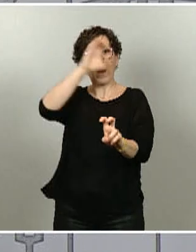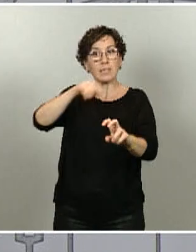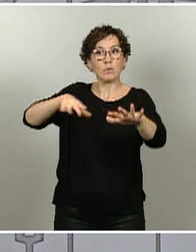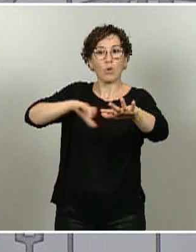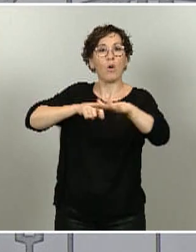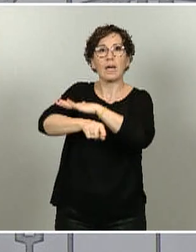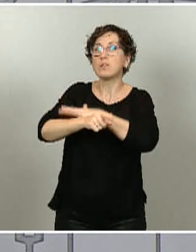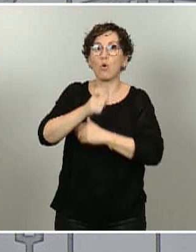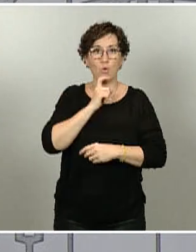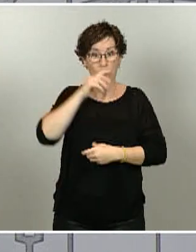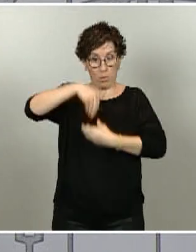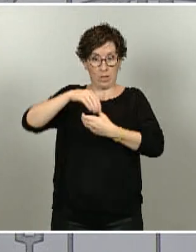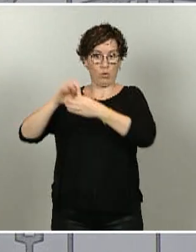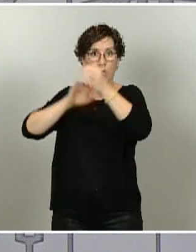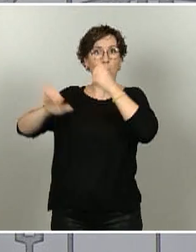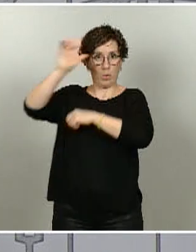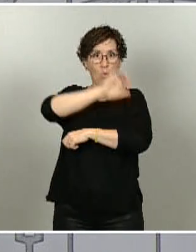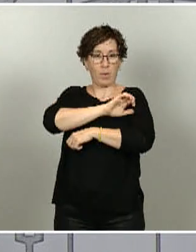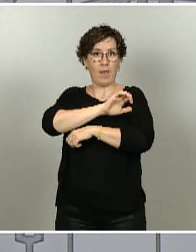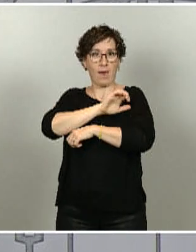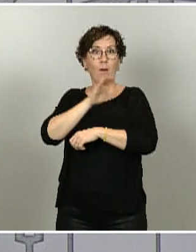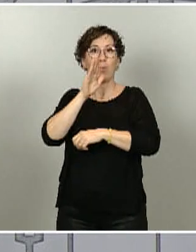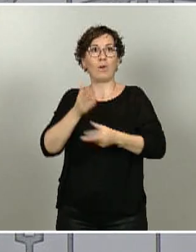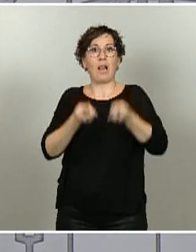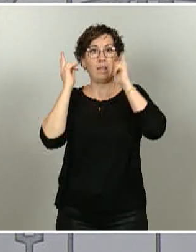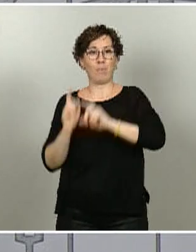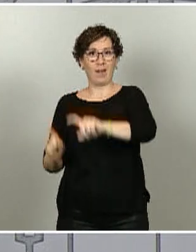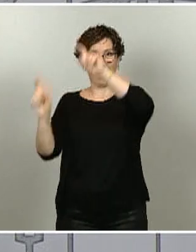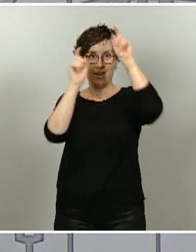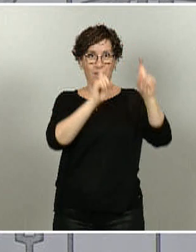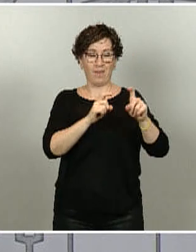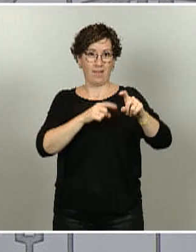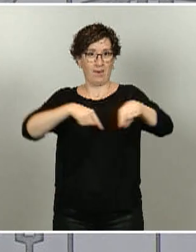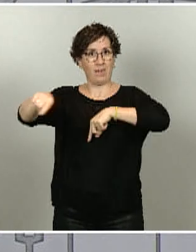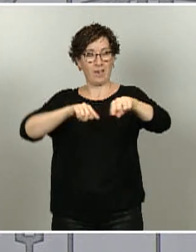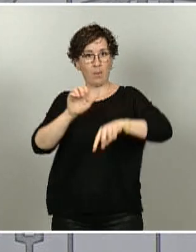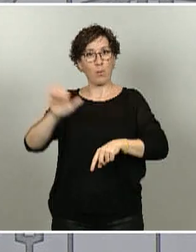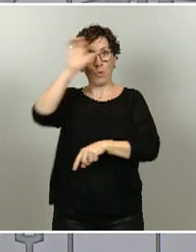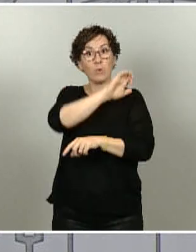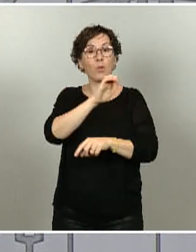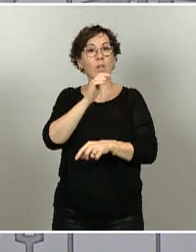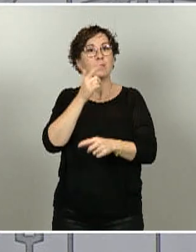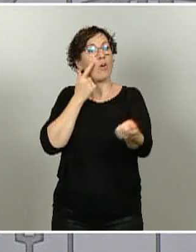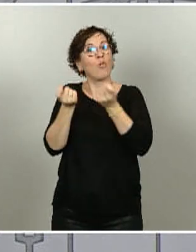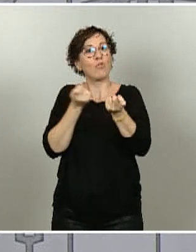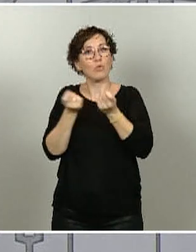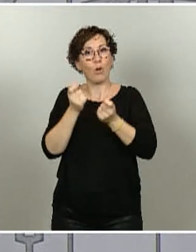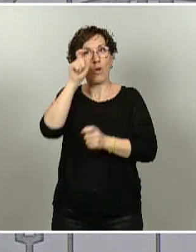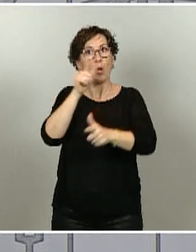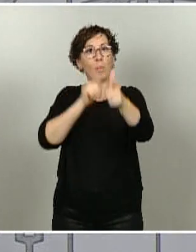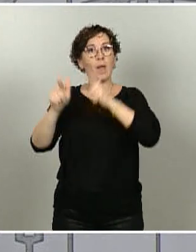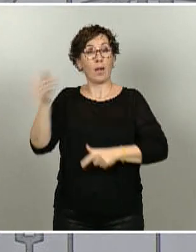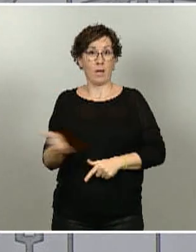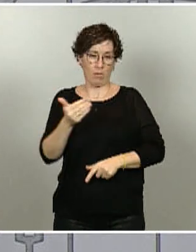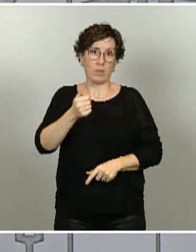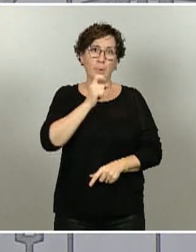se establece el espacio Schengen, y por lo tanto el control de los viajeros en el espacio Schengen es mucho más complicado que cuando provienen